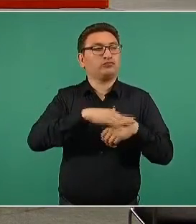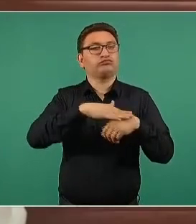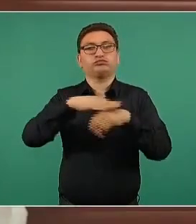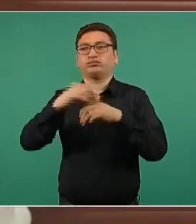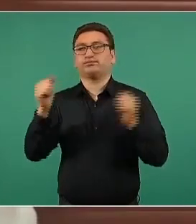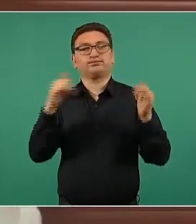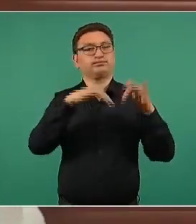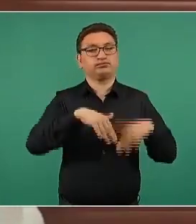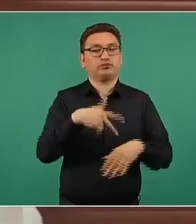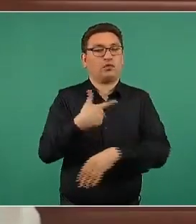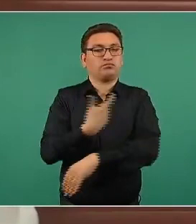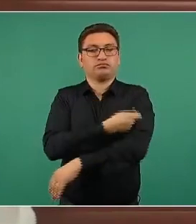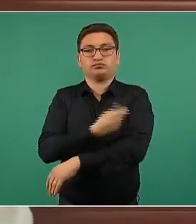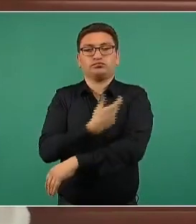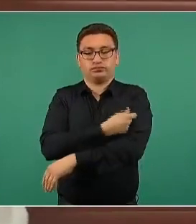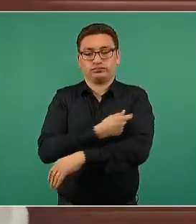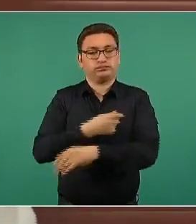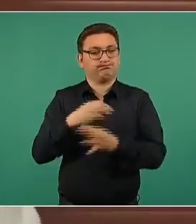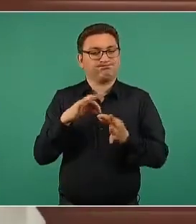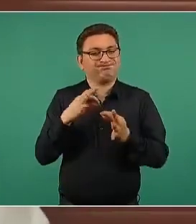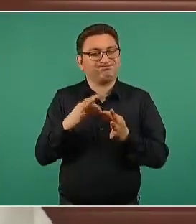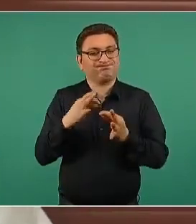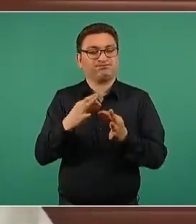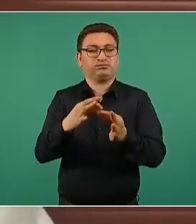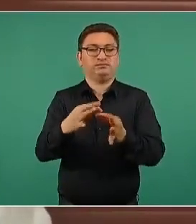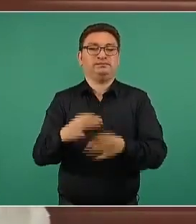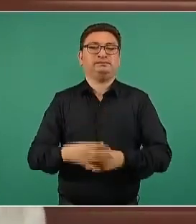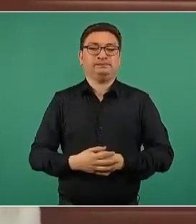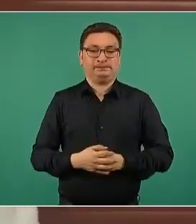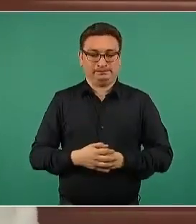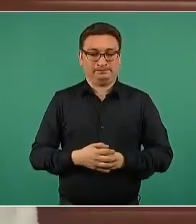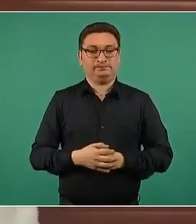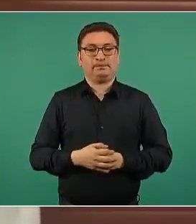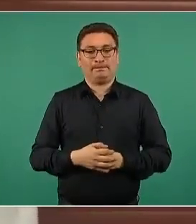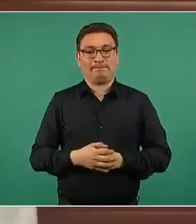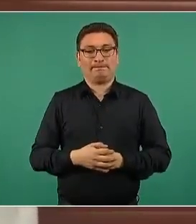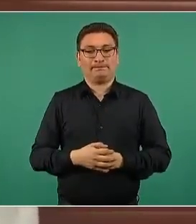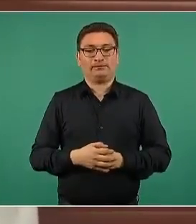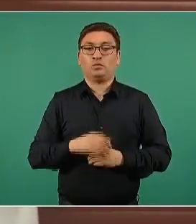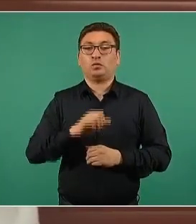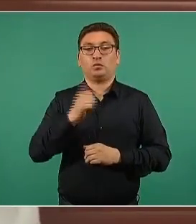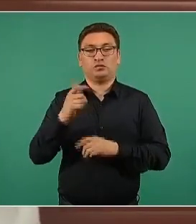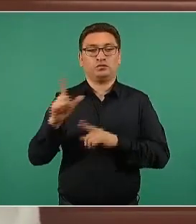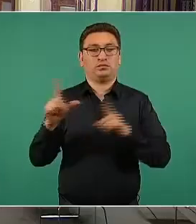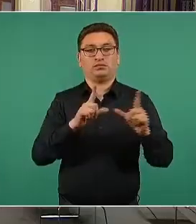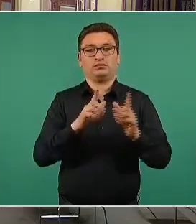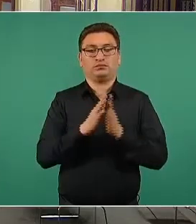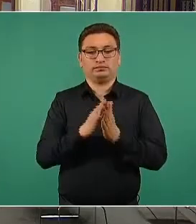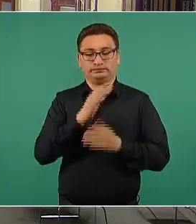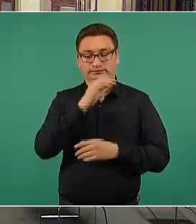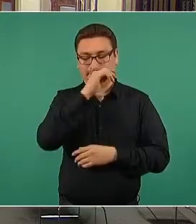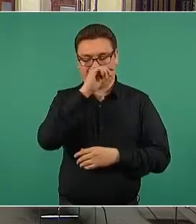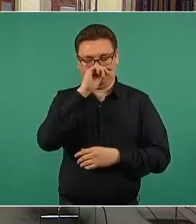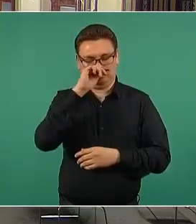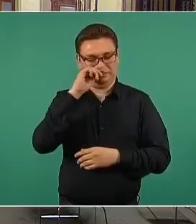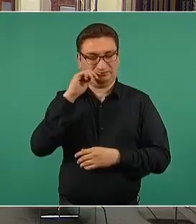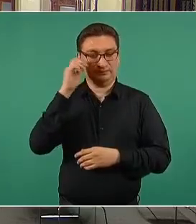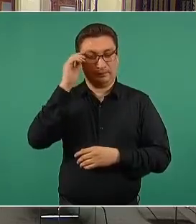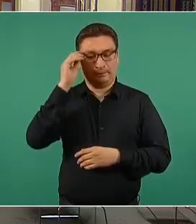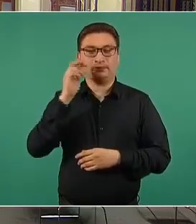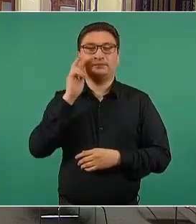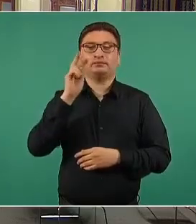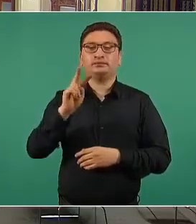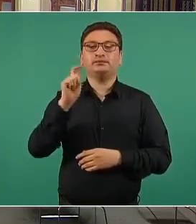esta estrategia de implementación de la vacunación. Si me pasan la siguiente. En la siguiente lo que vemos es